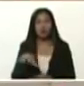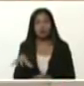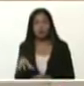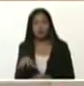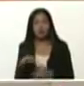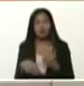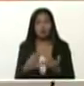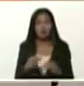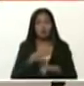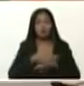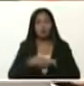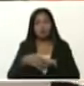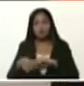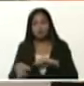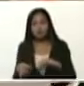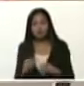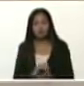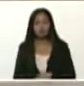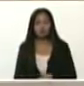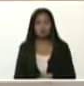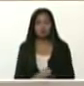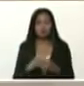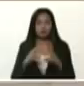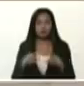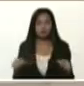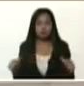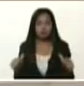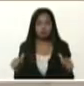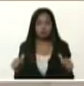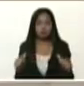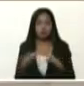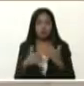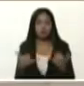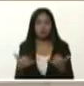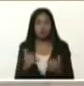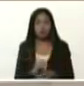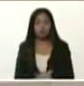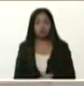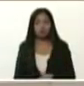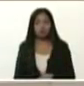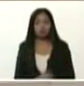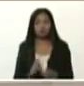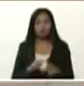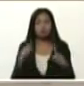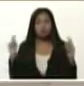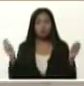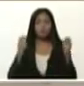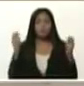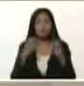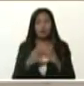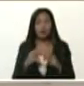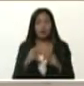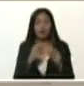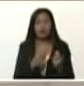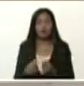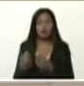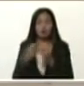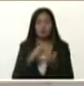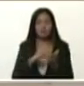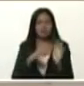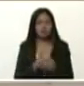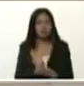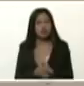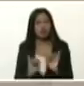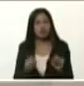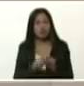en los municipios, en lo territorial. Así que este impulso económico va a tener una significación